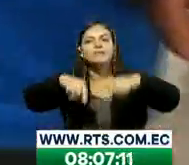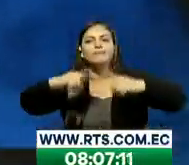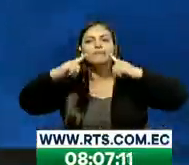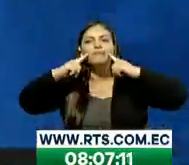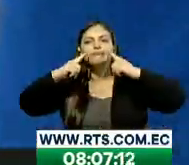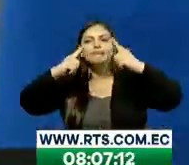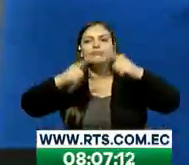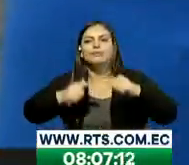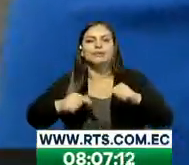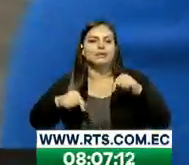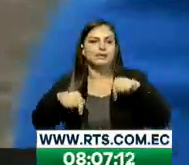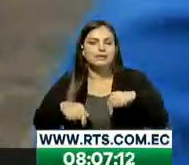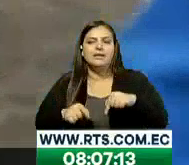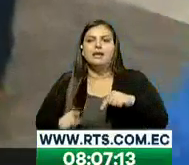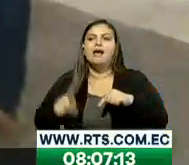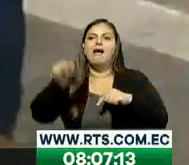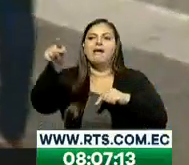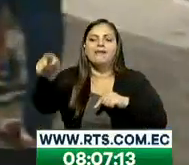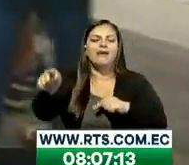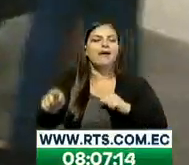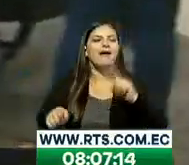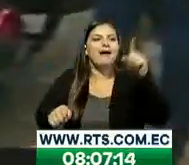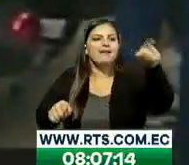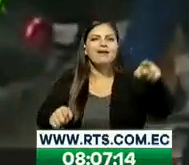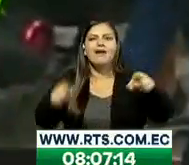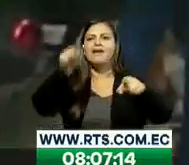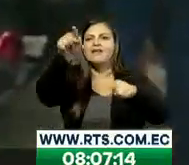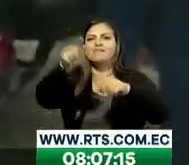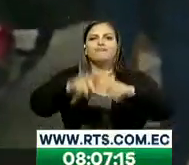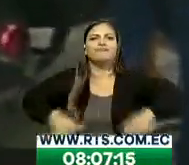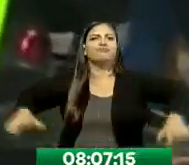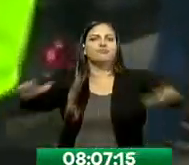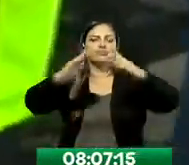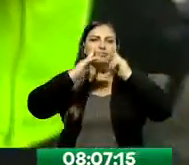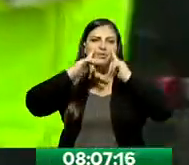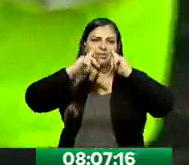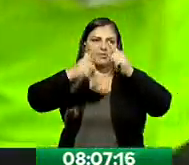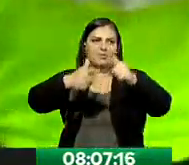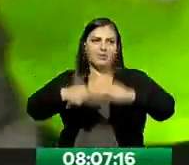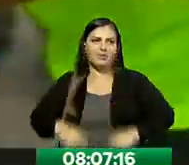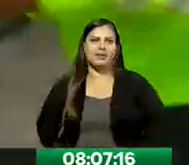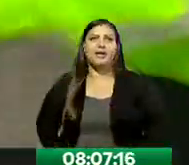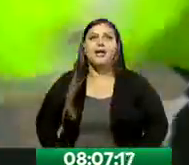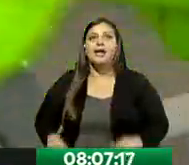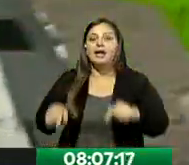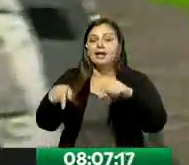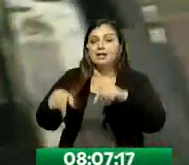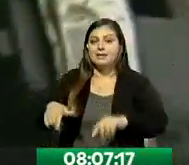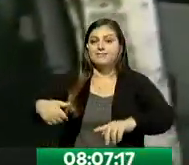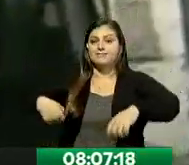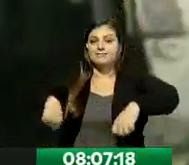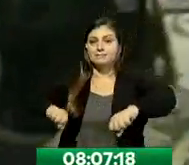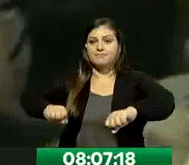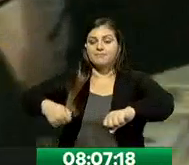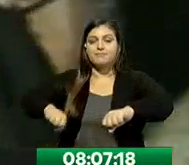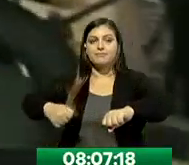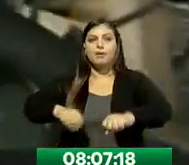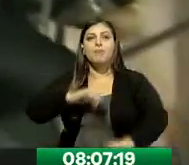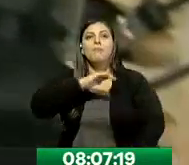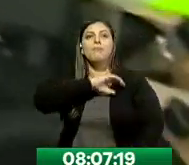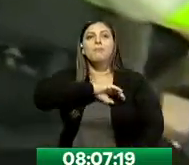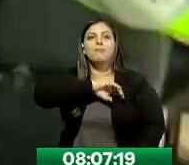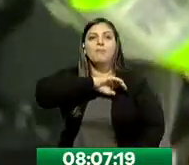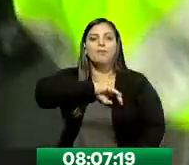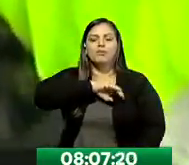donde también estamos activados conjuntamente con el grupo motorizado, interviniendo en donde se detecte algún tipo